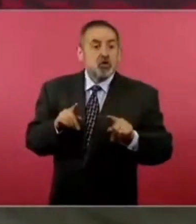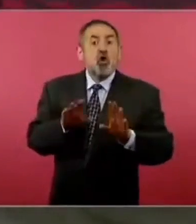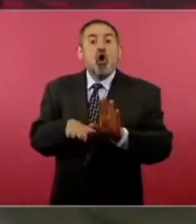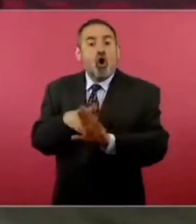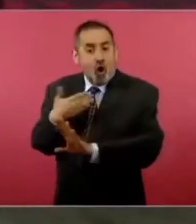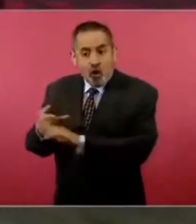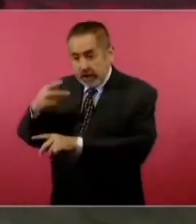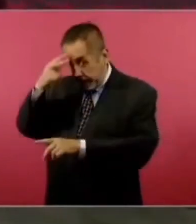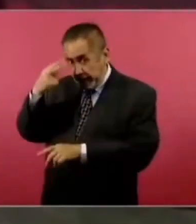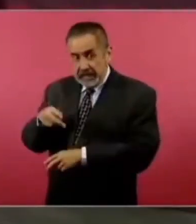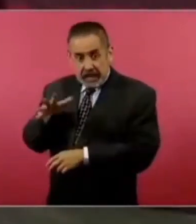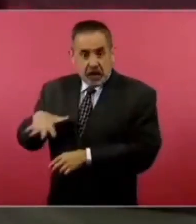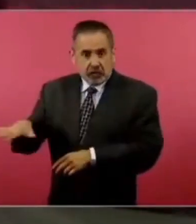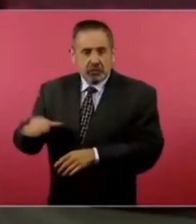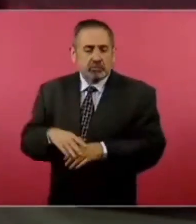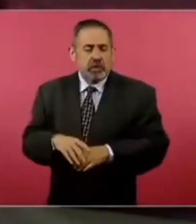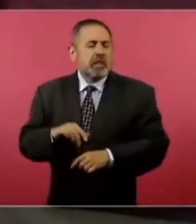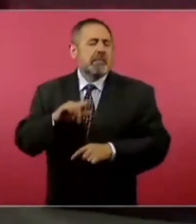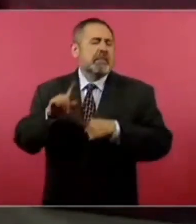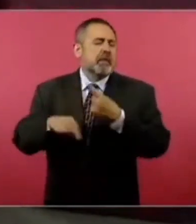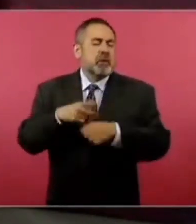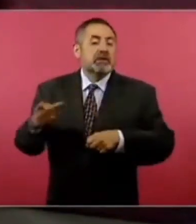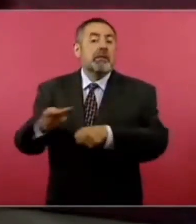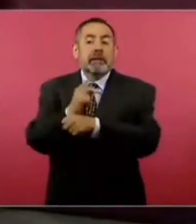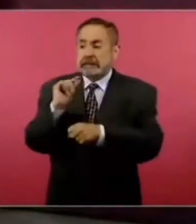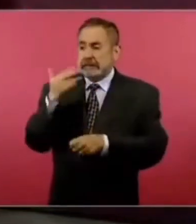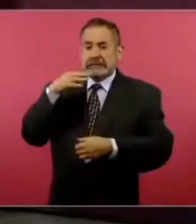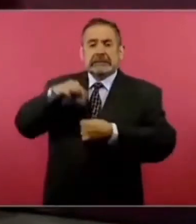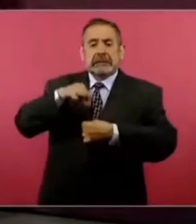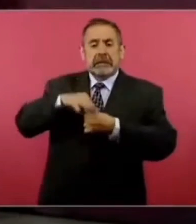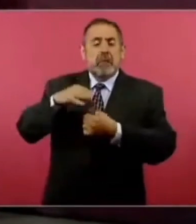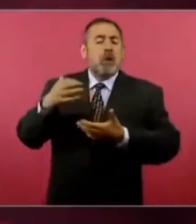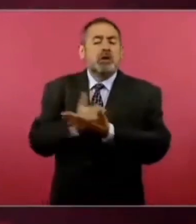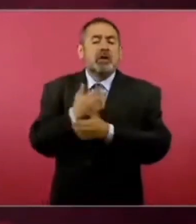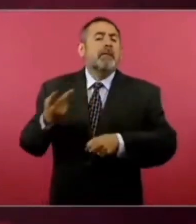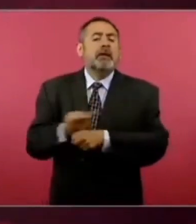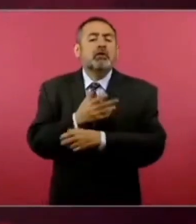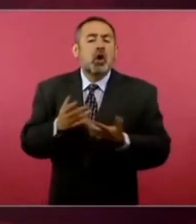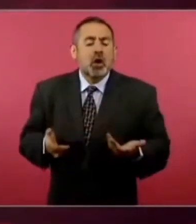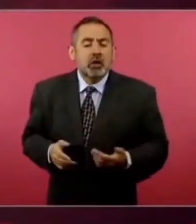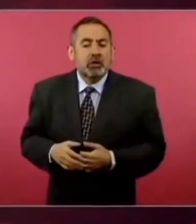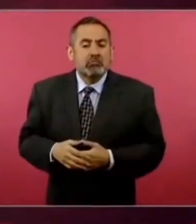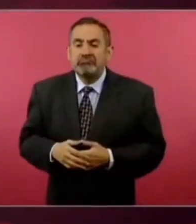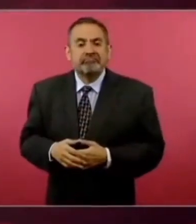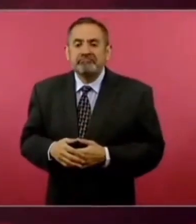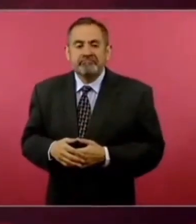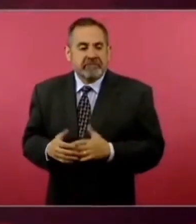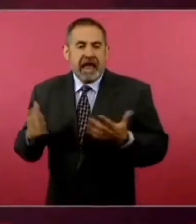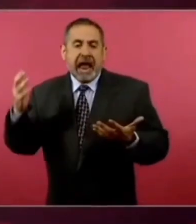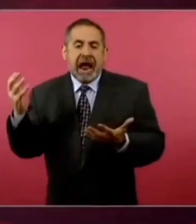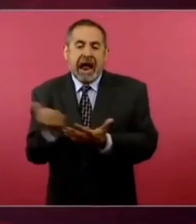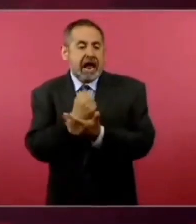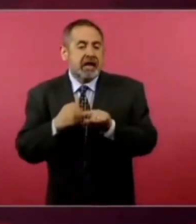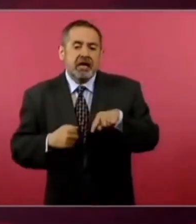mexicanos Qué pasó en la última elección ganó